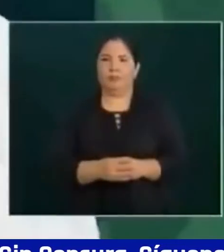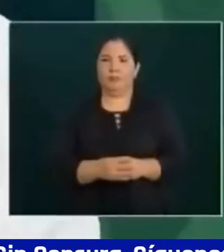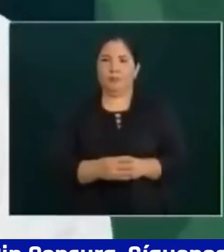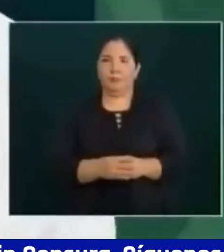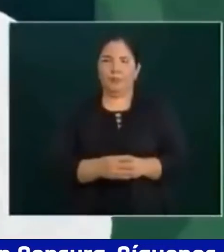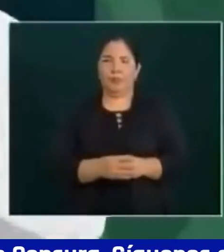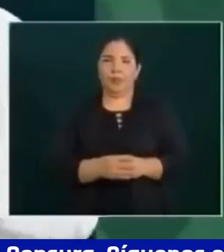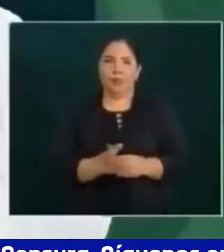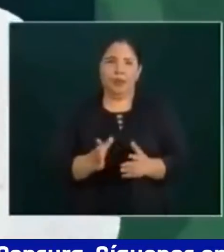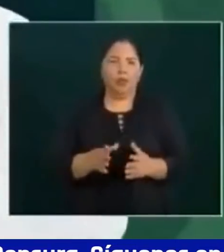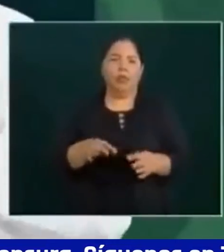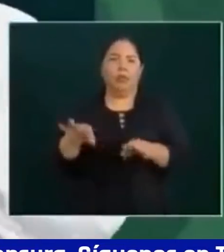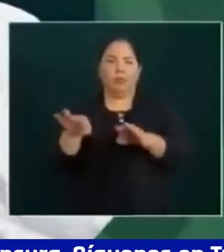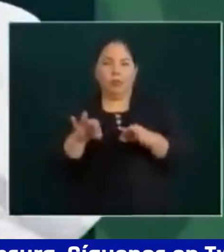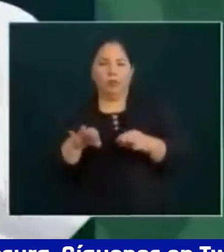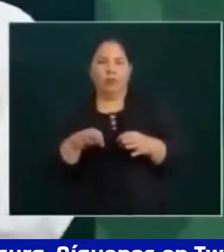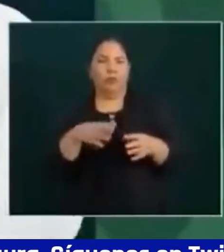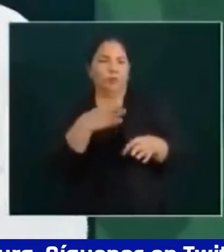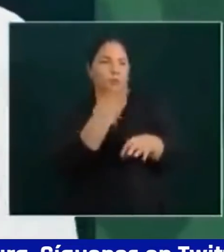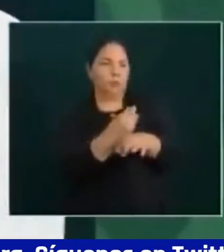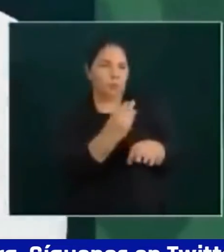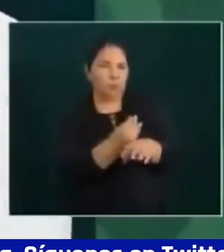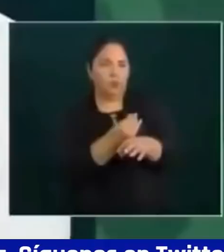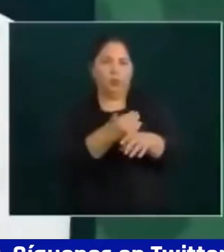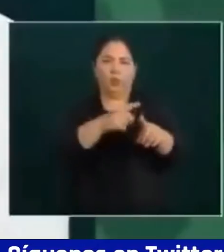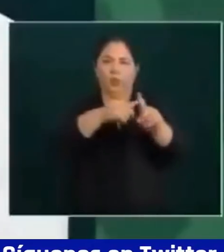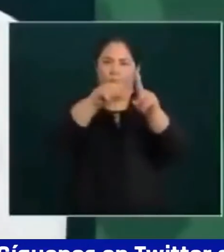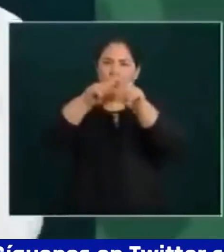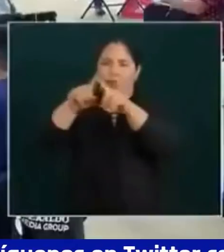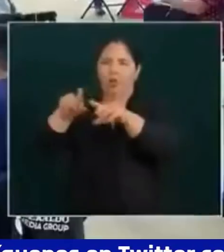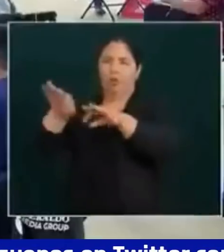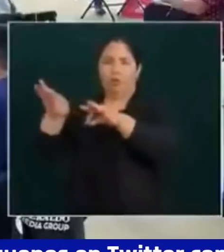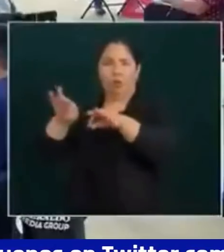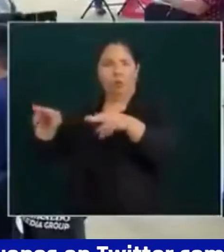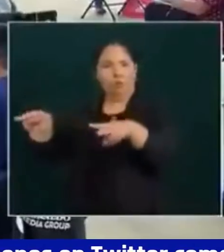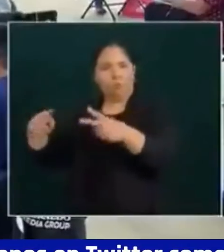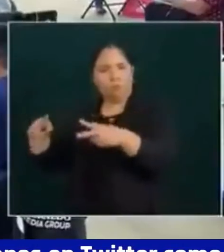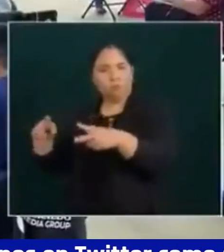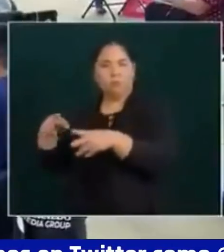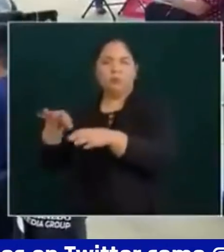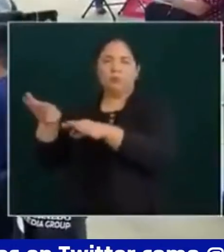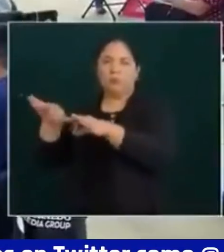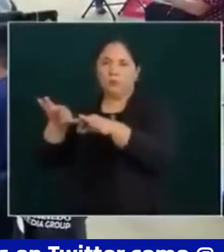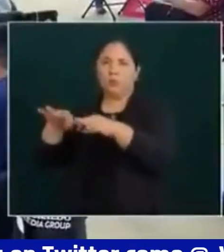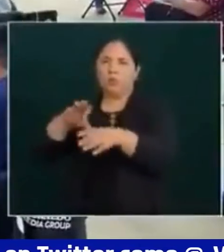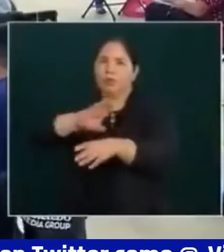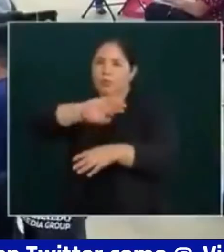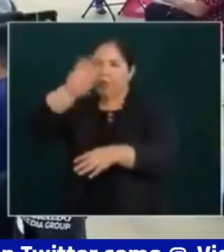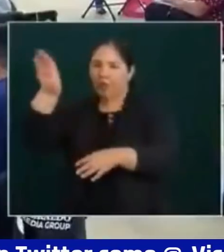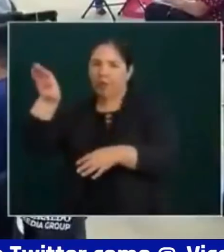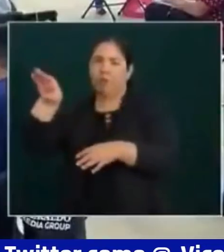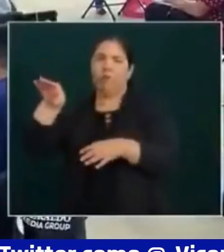Están ocupados en talleres, en pequeños negocios, en el campo.